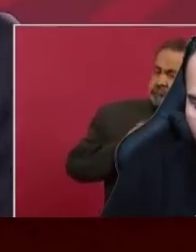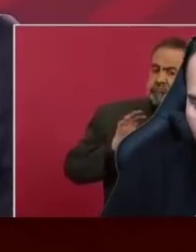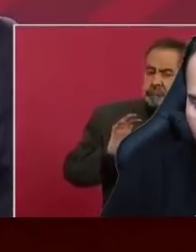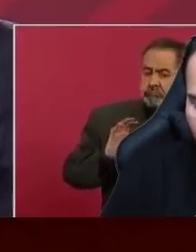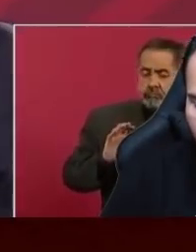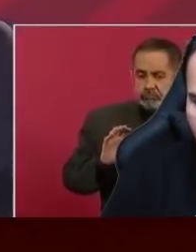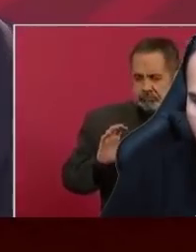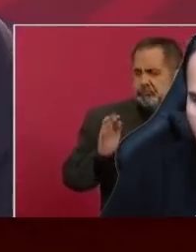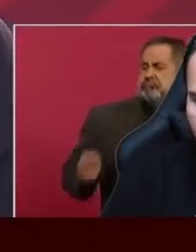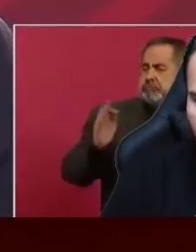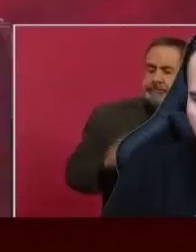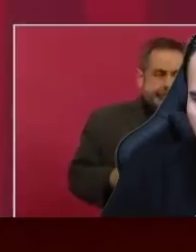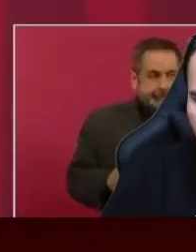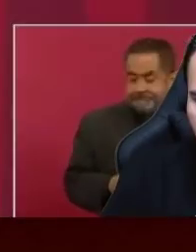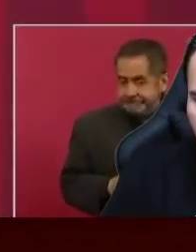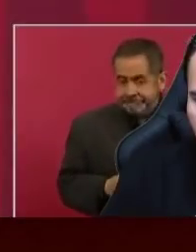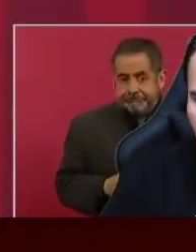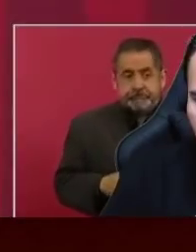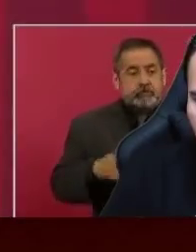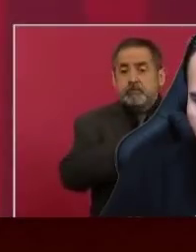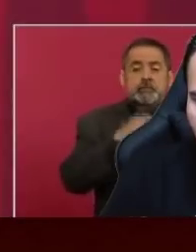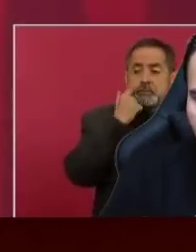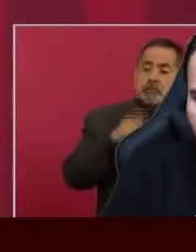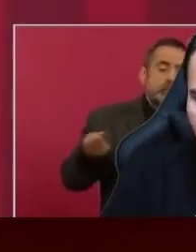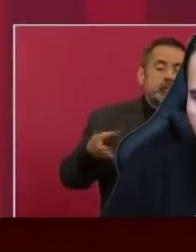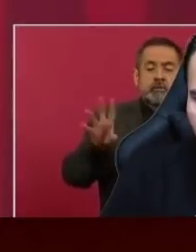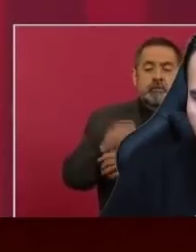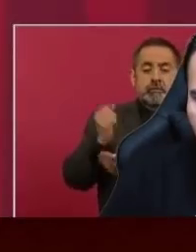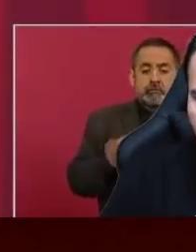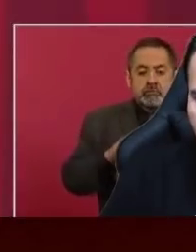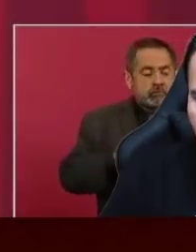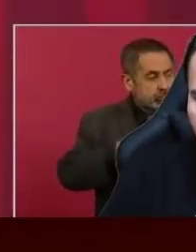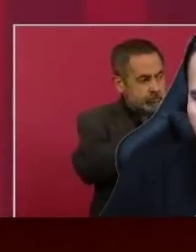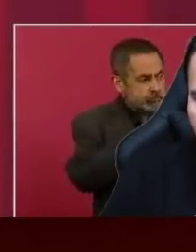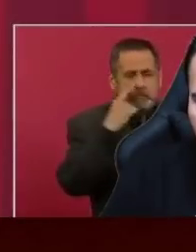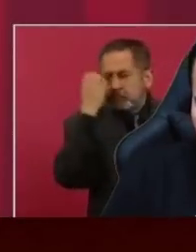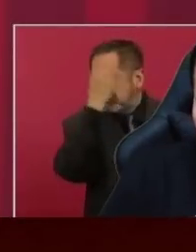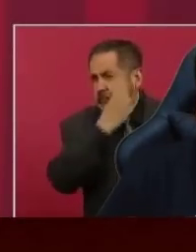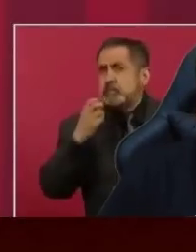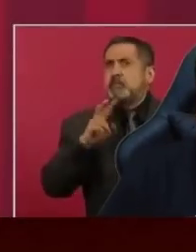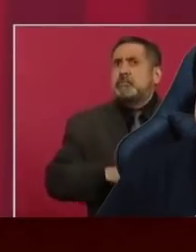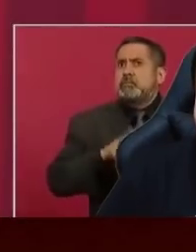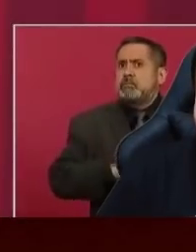robar no quieren por ejemplo aceptarlos a la luz